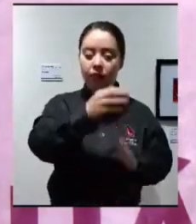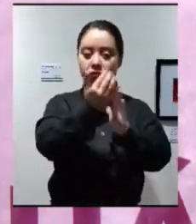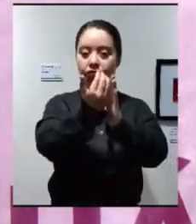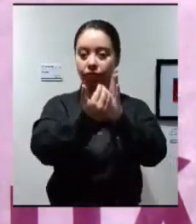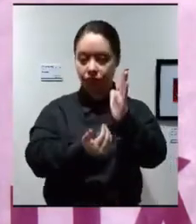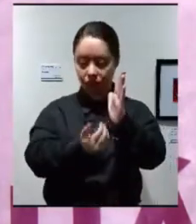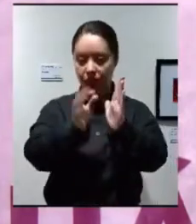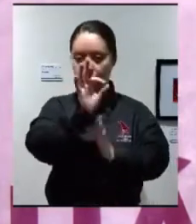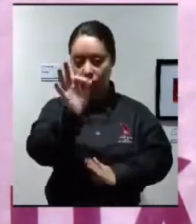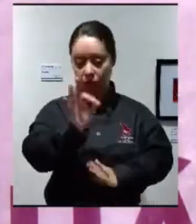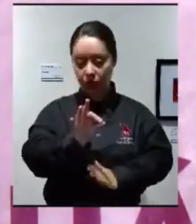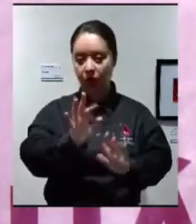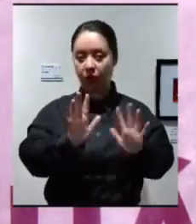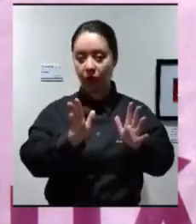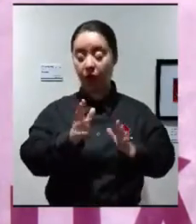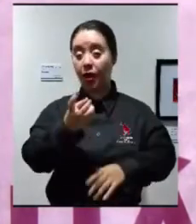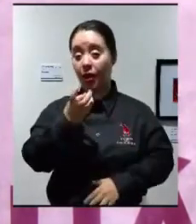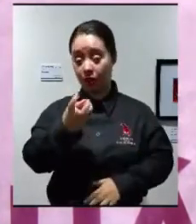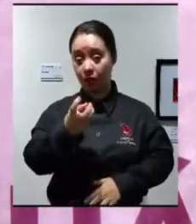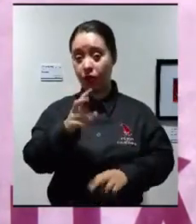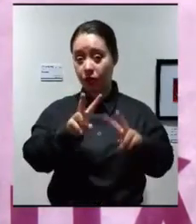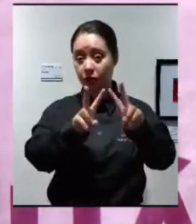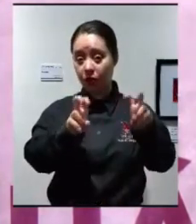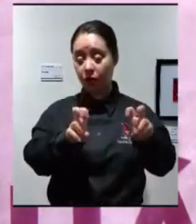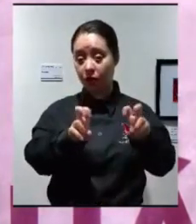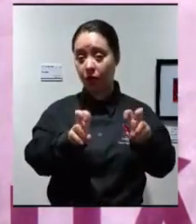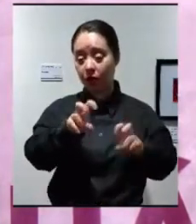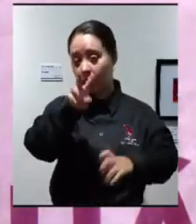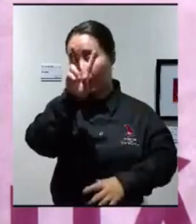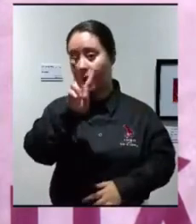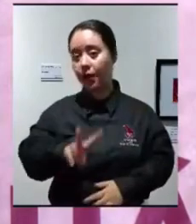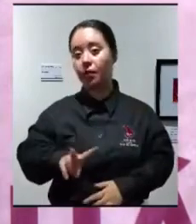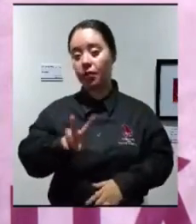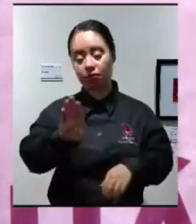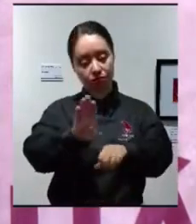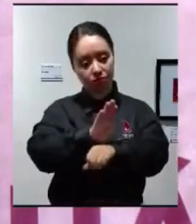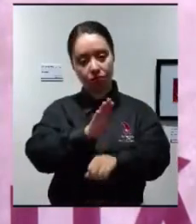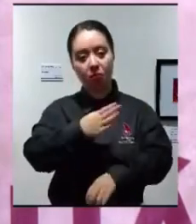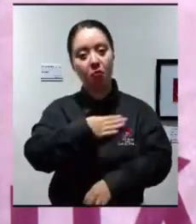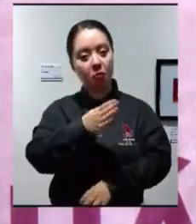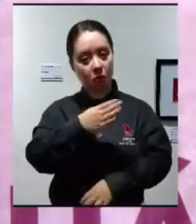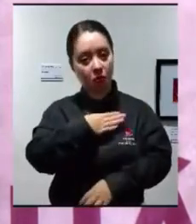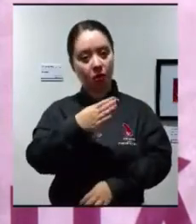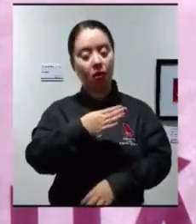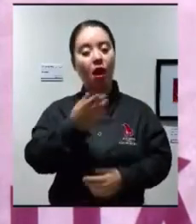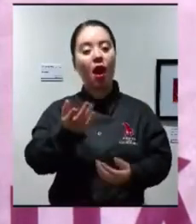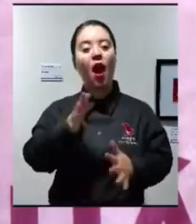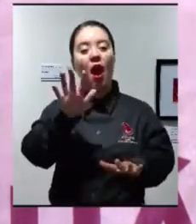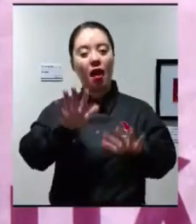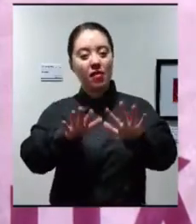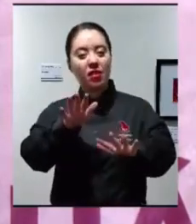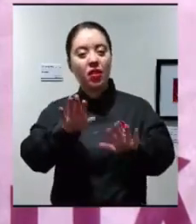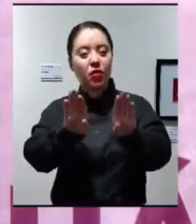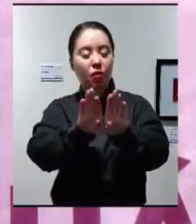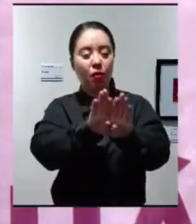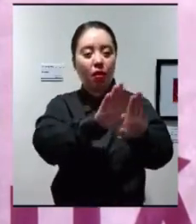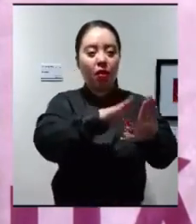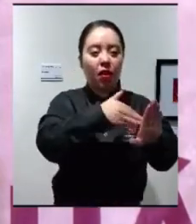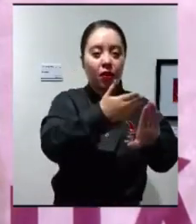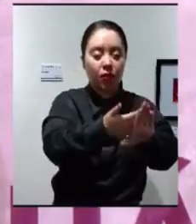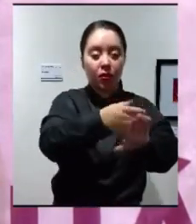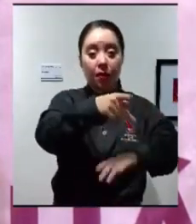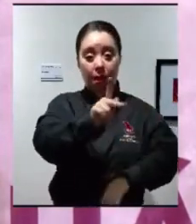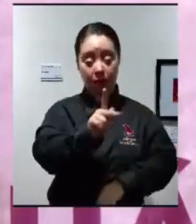se reduce la pobreza Y eso es un tema verdaderamente a destacar que luego lo quieren opacar con otras cosas pero francamente es un tema